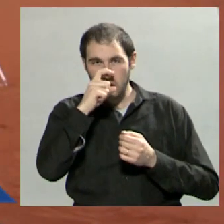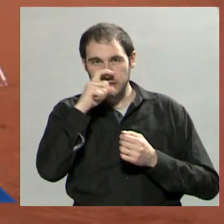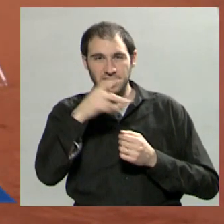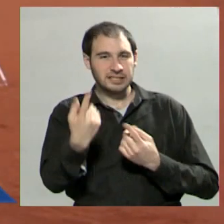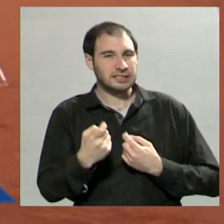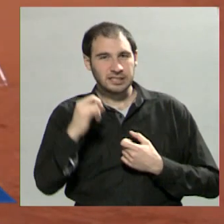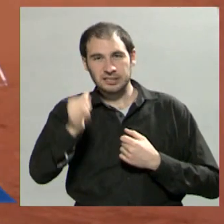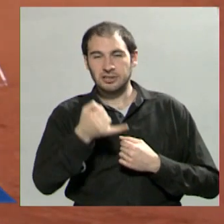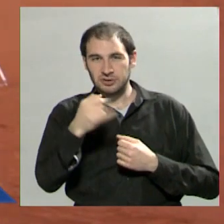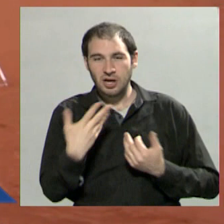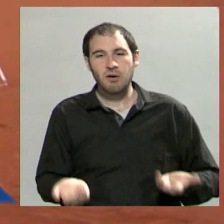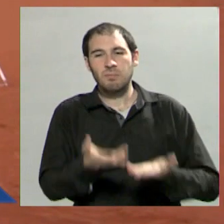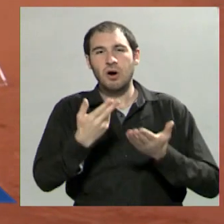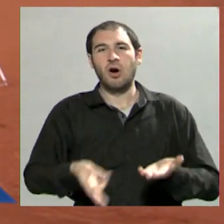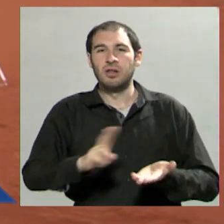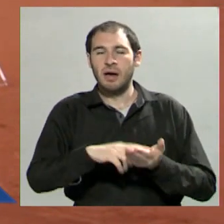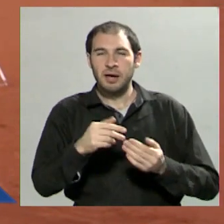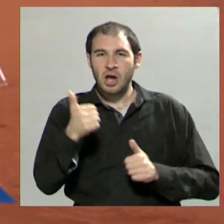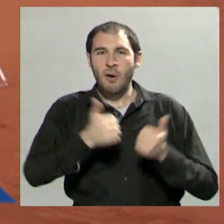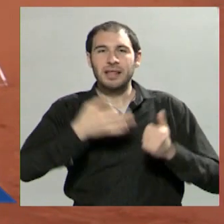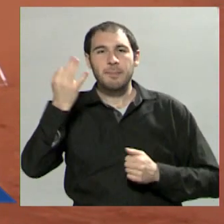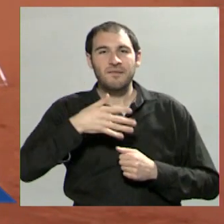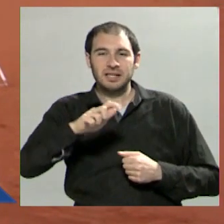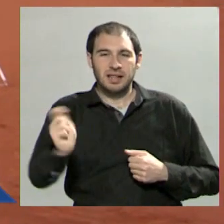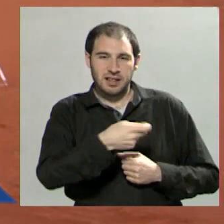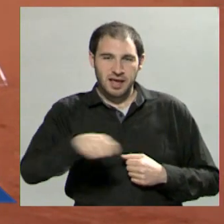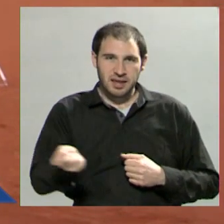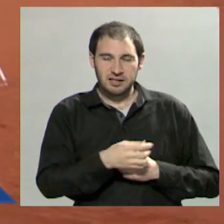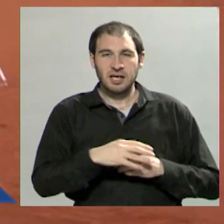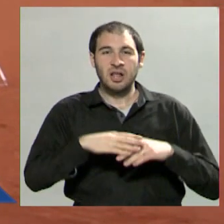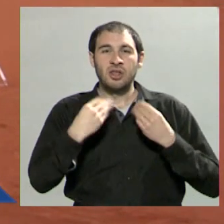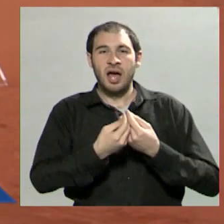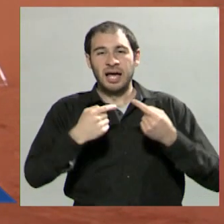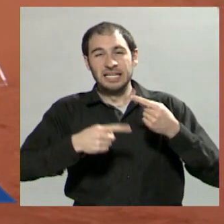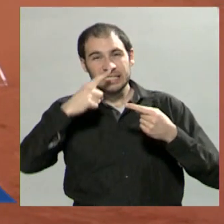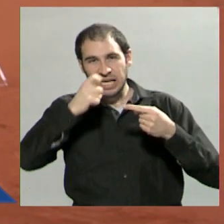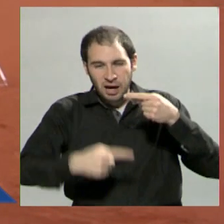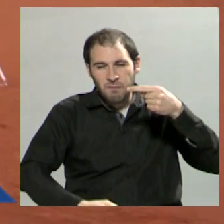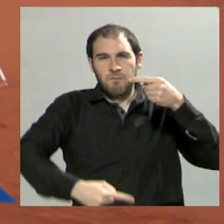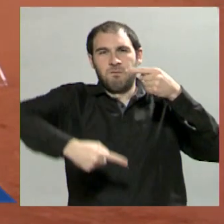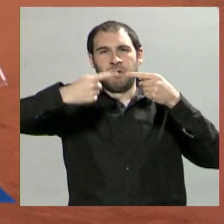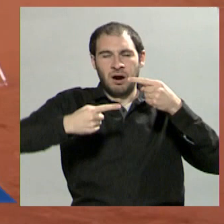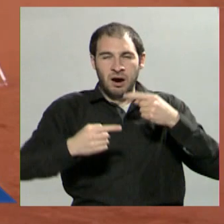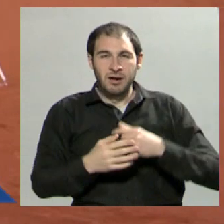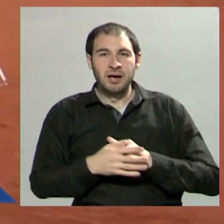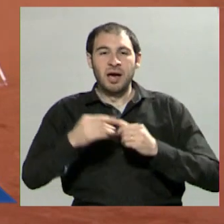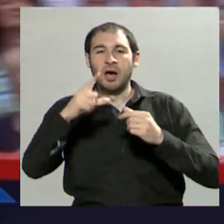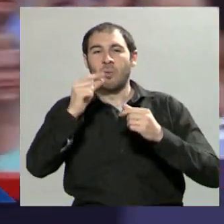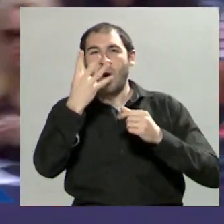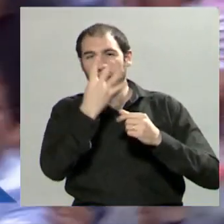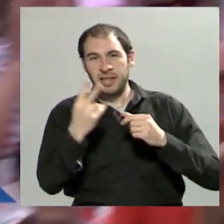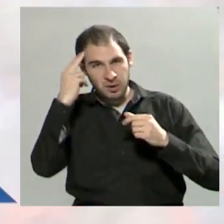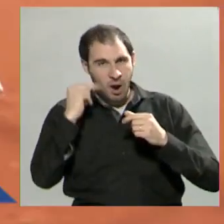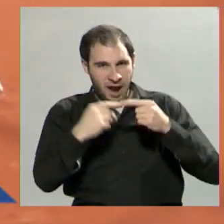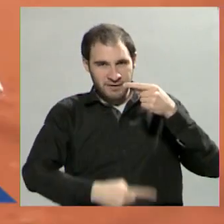necesitaba para reactivarse en el circuito profesional de tenis. Más de 100 lugares ascendió en el ranking. Está 49, lo decíamos